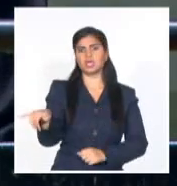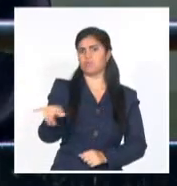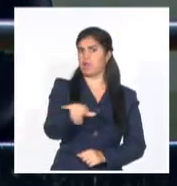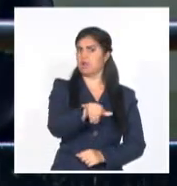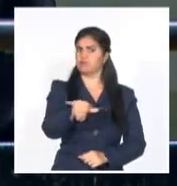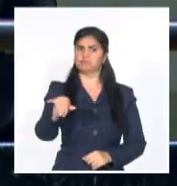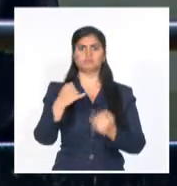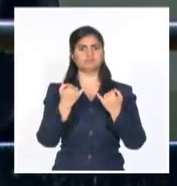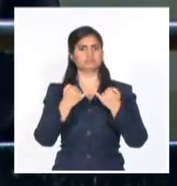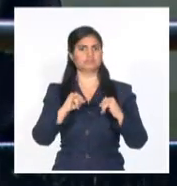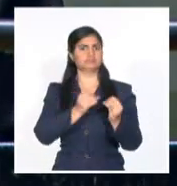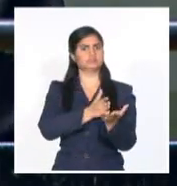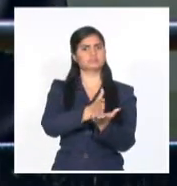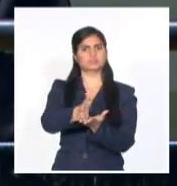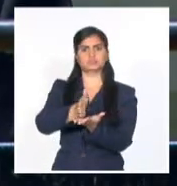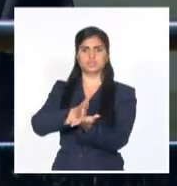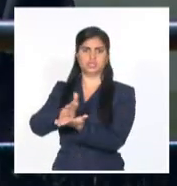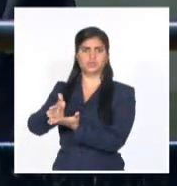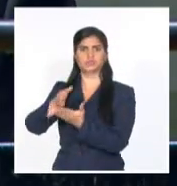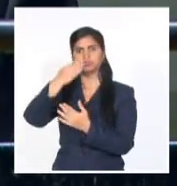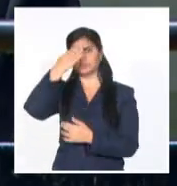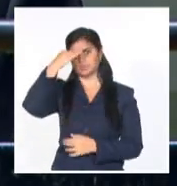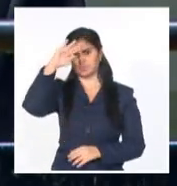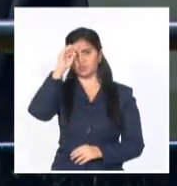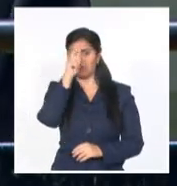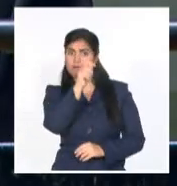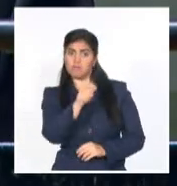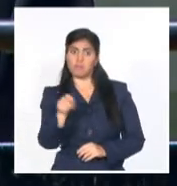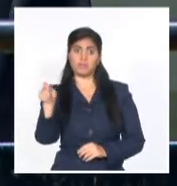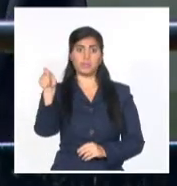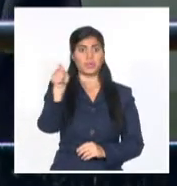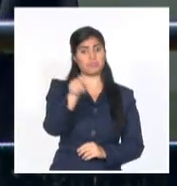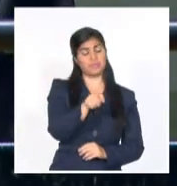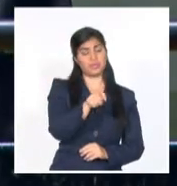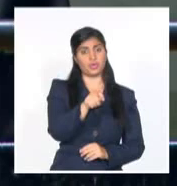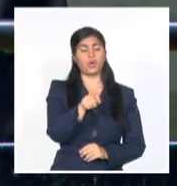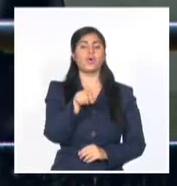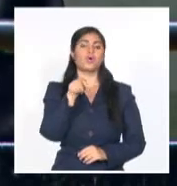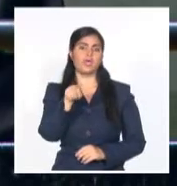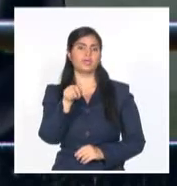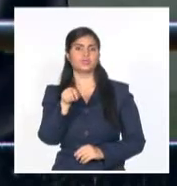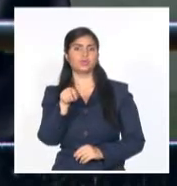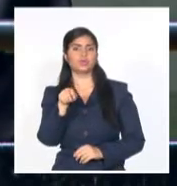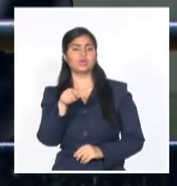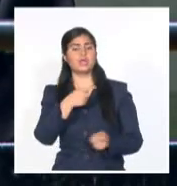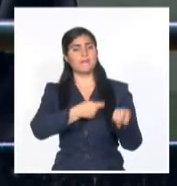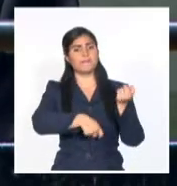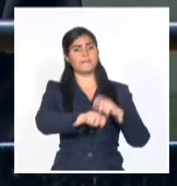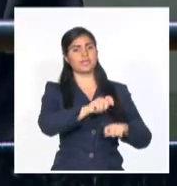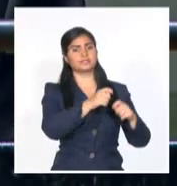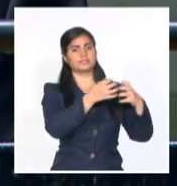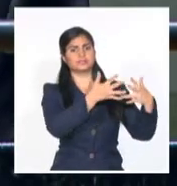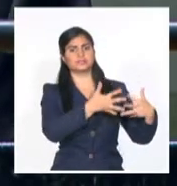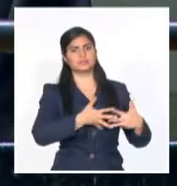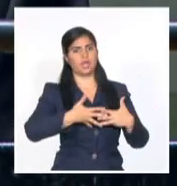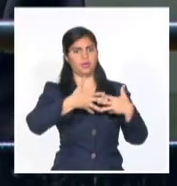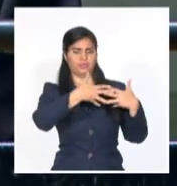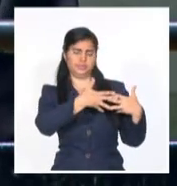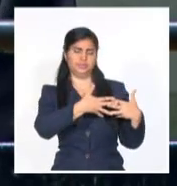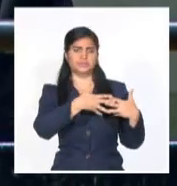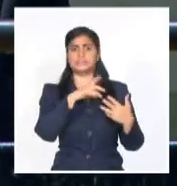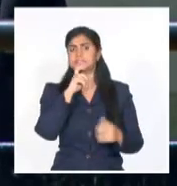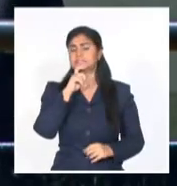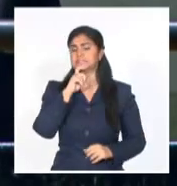tiene prohibido hacer exportaciones a los Estados Unidos y no puede acceder a créditos